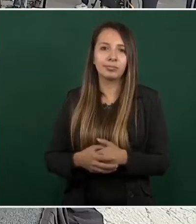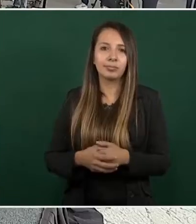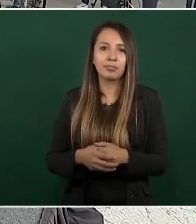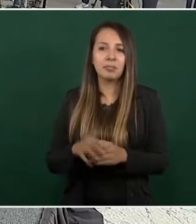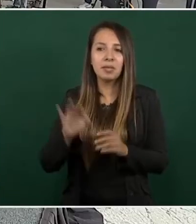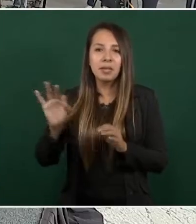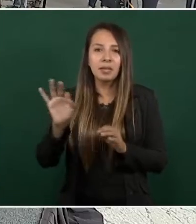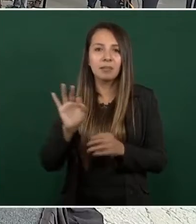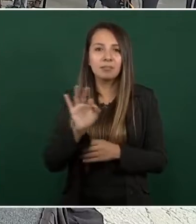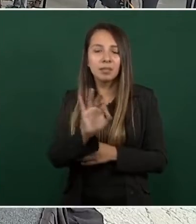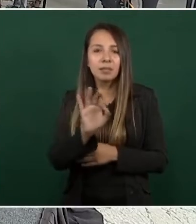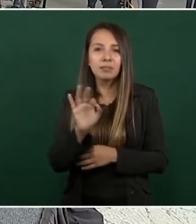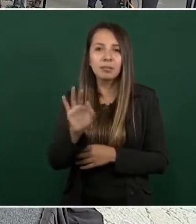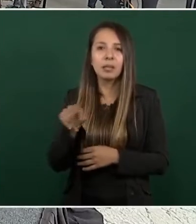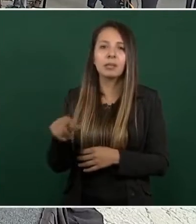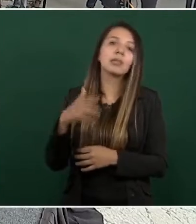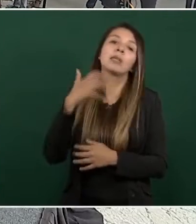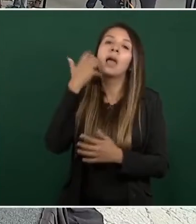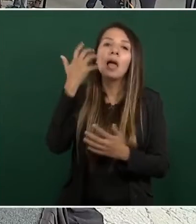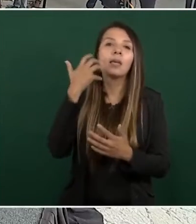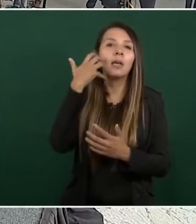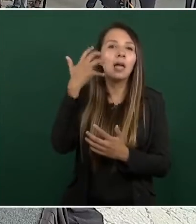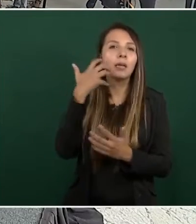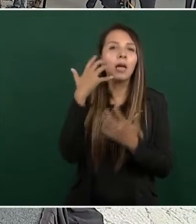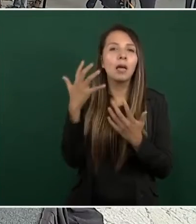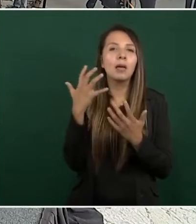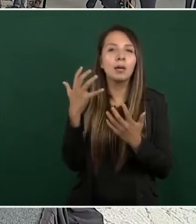Esos quisieran que los gobiernos